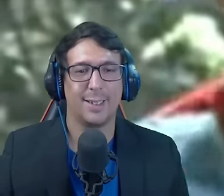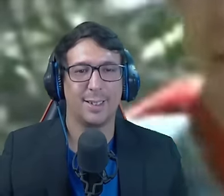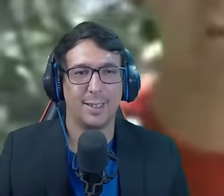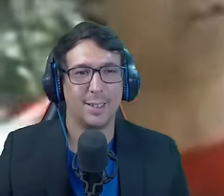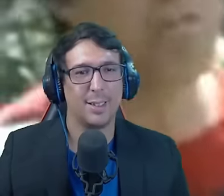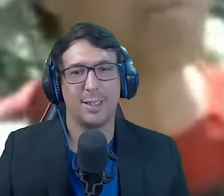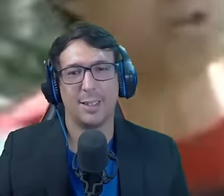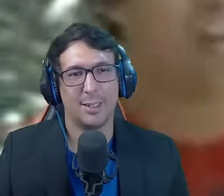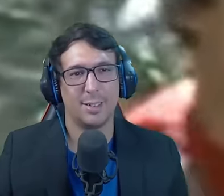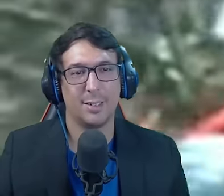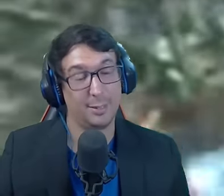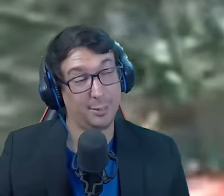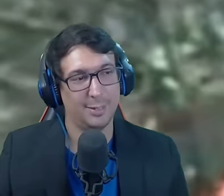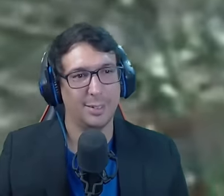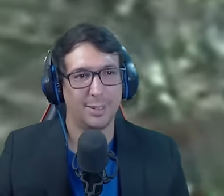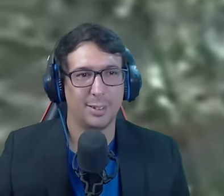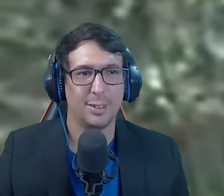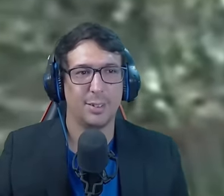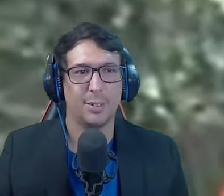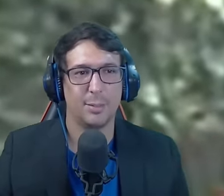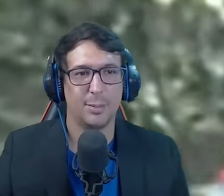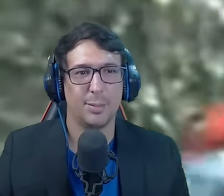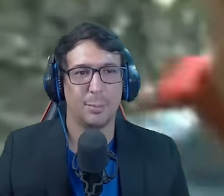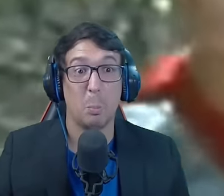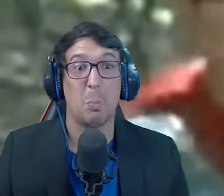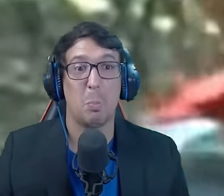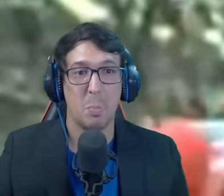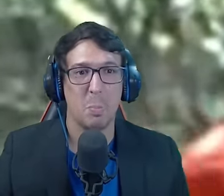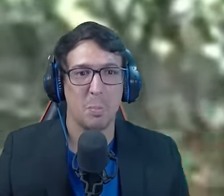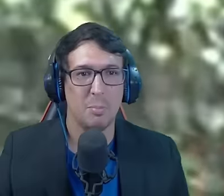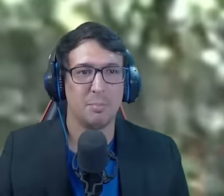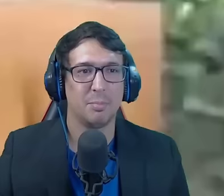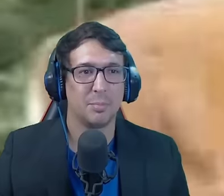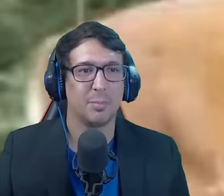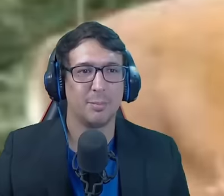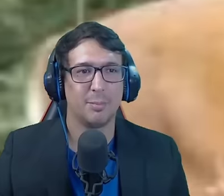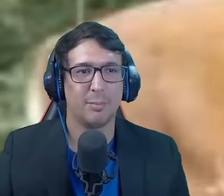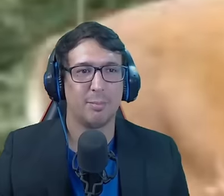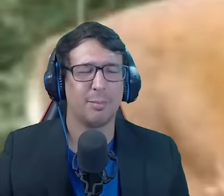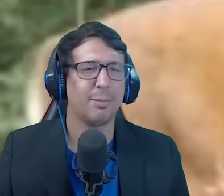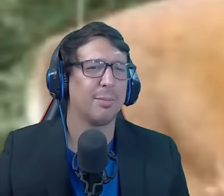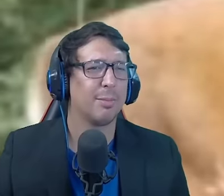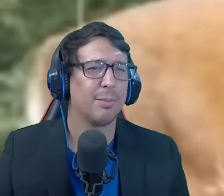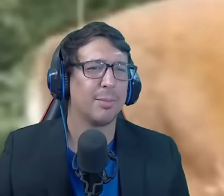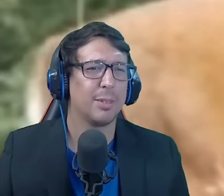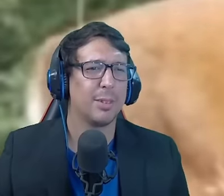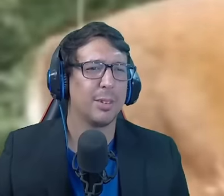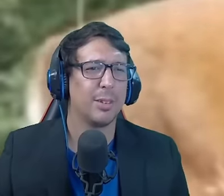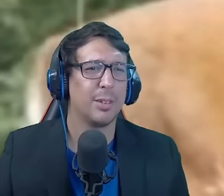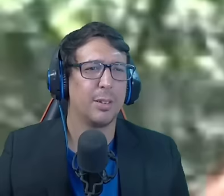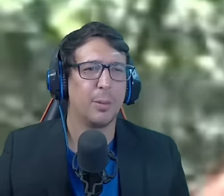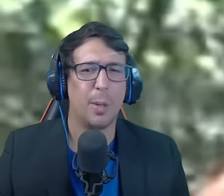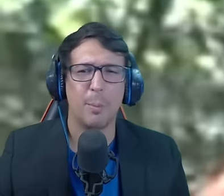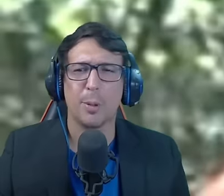qué significa cóndor, pero suena bien. Eres un pájaro grande y te lo mereces. Y a ti, pequeño, te llamaré